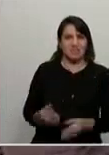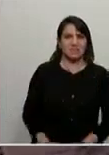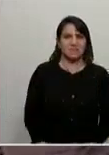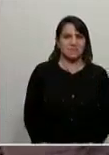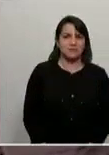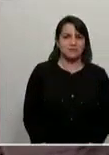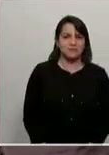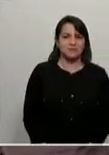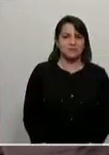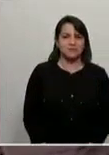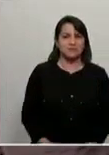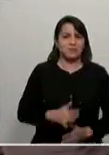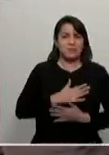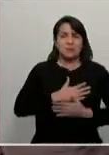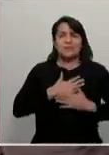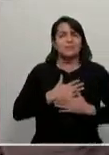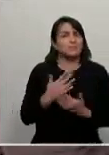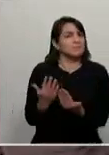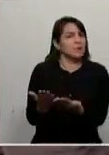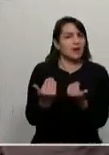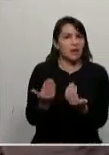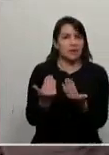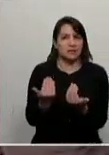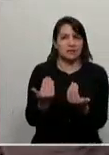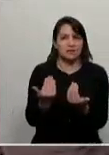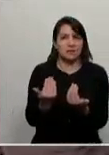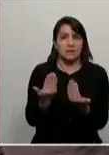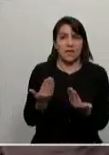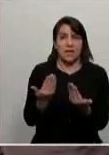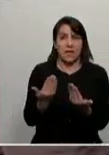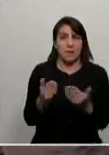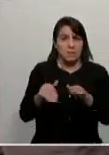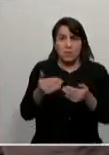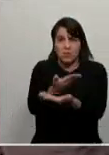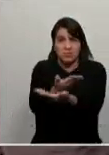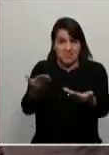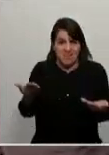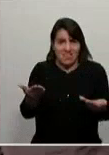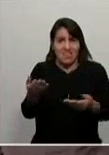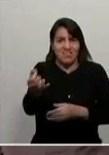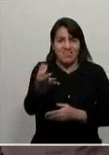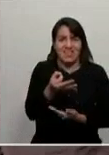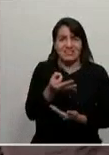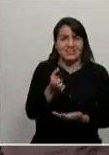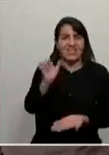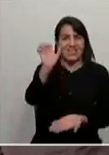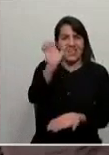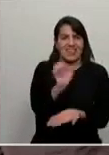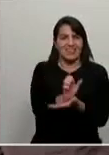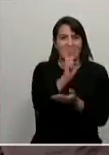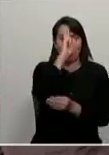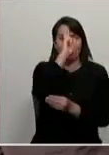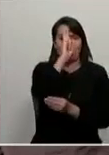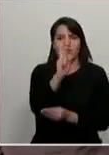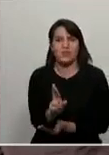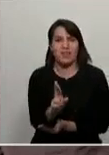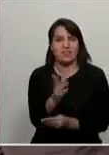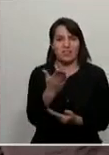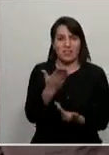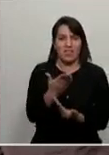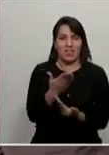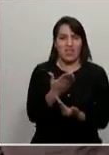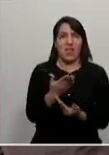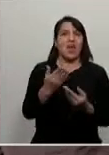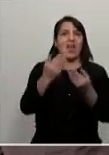precisamente en el lugar donde se está realizando esta ceremonia. Me refiero a las ruinas de Huanchaca. ¿Cómo está, Valentina? Mucho gusto y muchas gracias